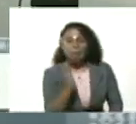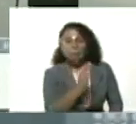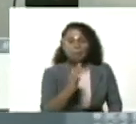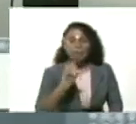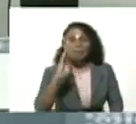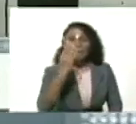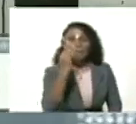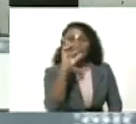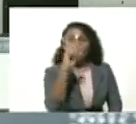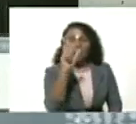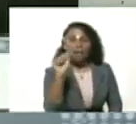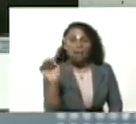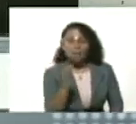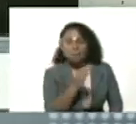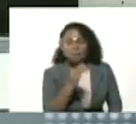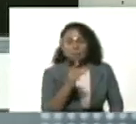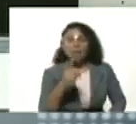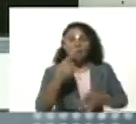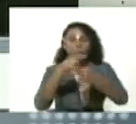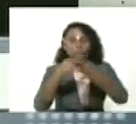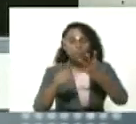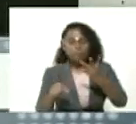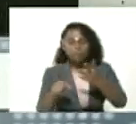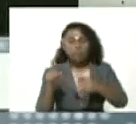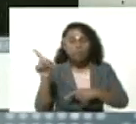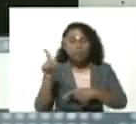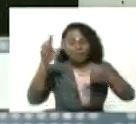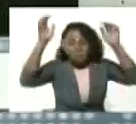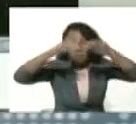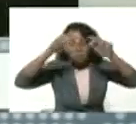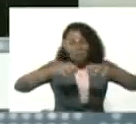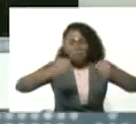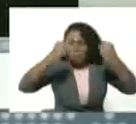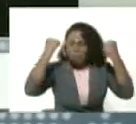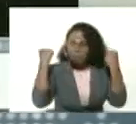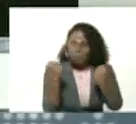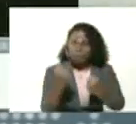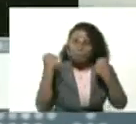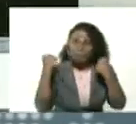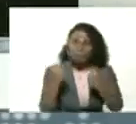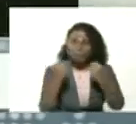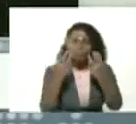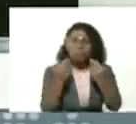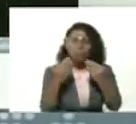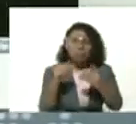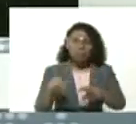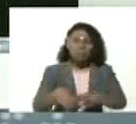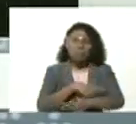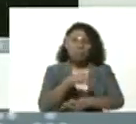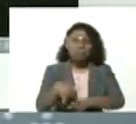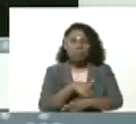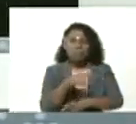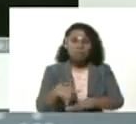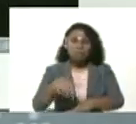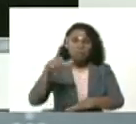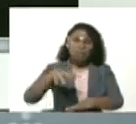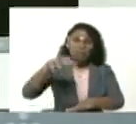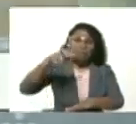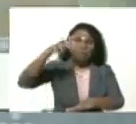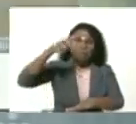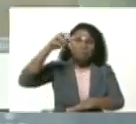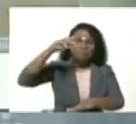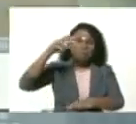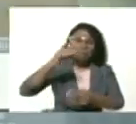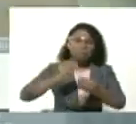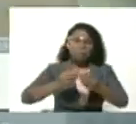Fernando, Pedro Camejo. Unas lluvias muy intensas, de mucha duración, que